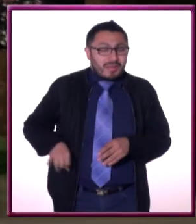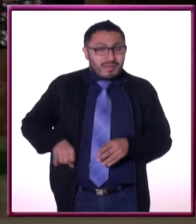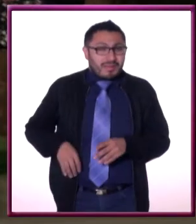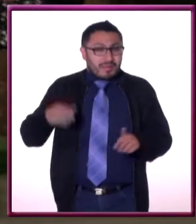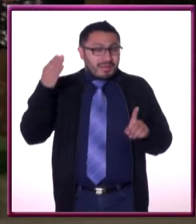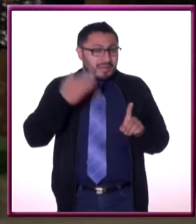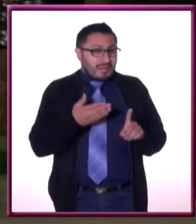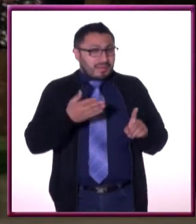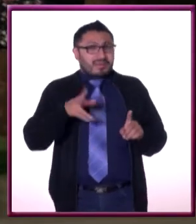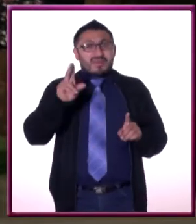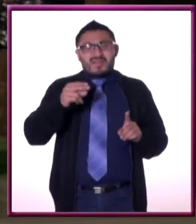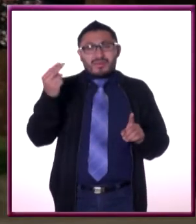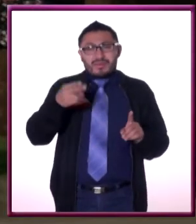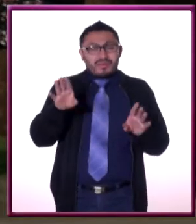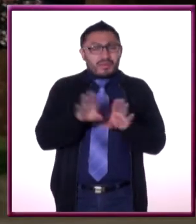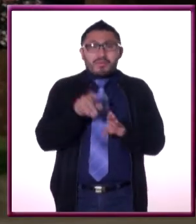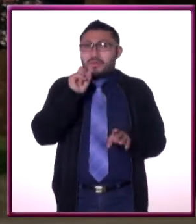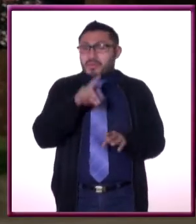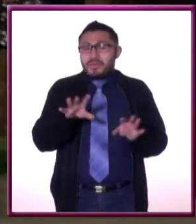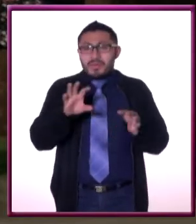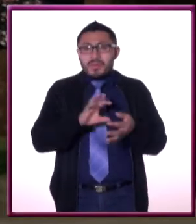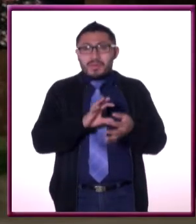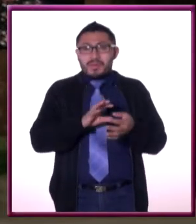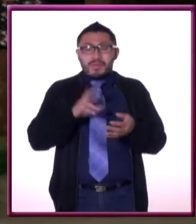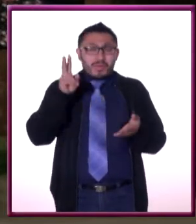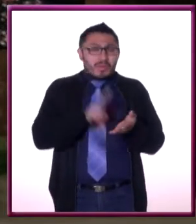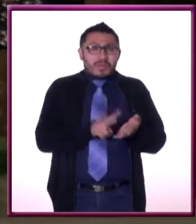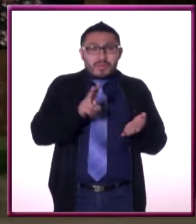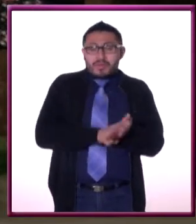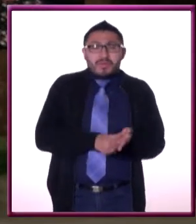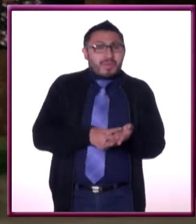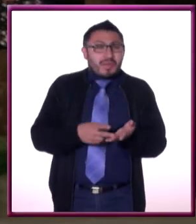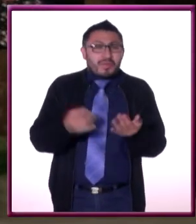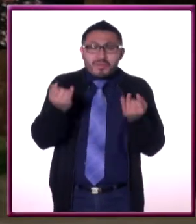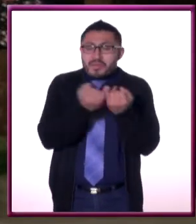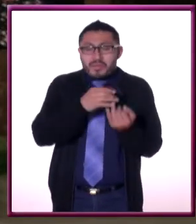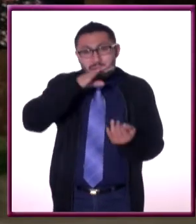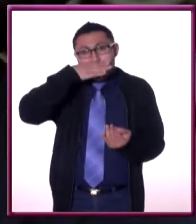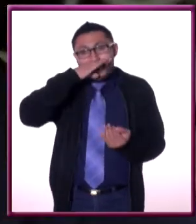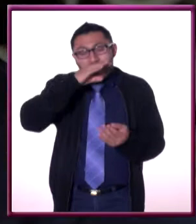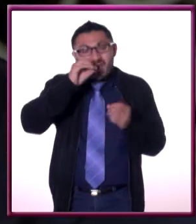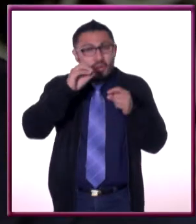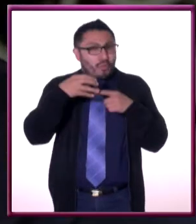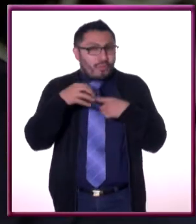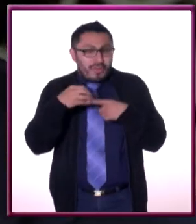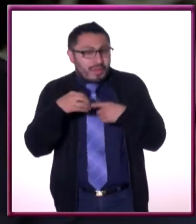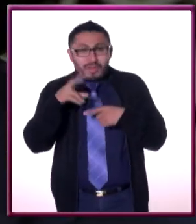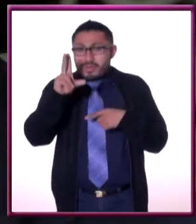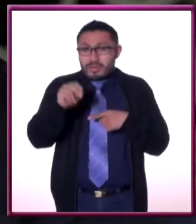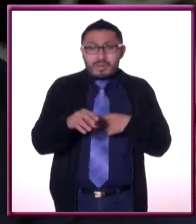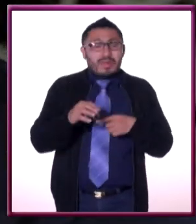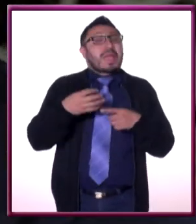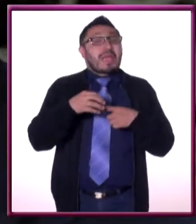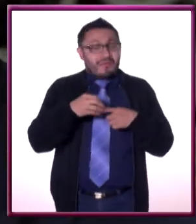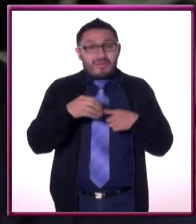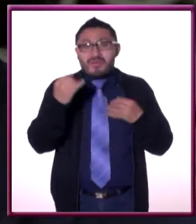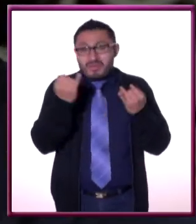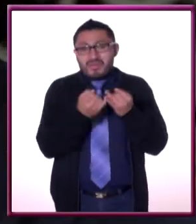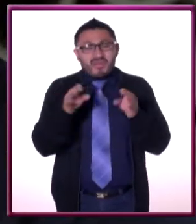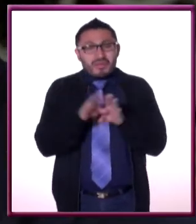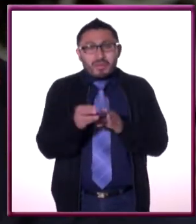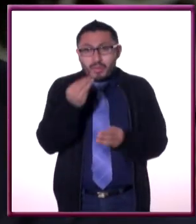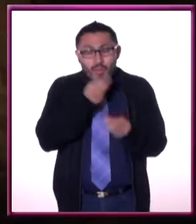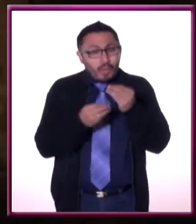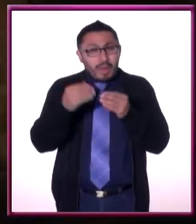está. Sí, no necesariamente tiene la misma cadena de valor que pueda tener el maíz o el propio frijol. Que el frijol también se ha dejado